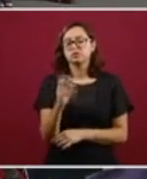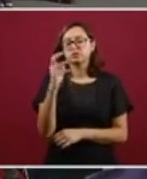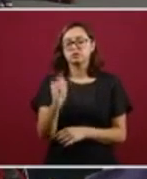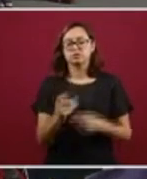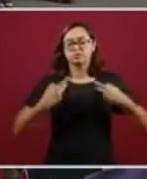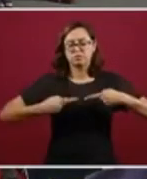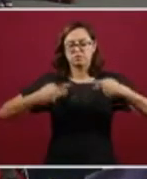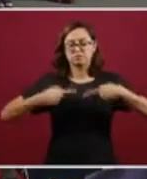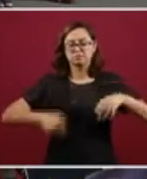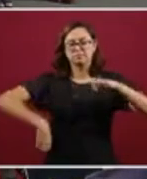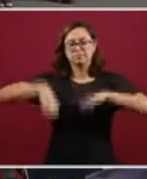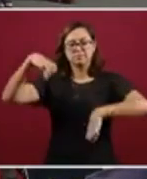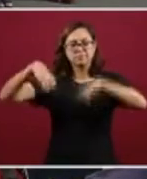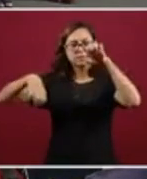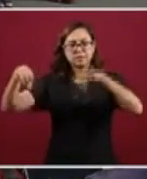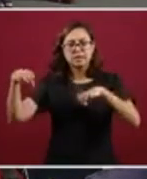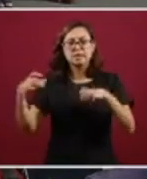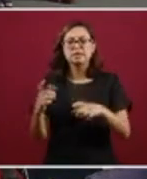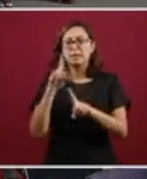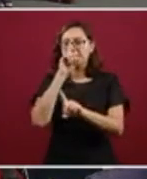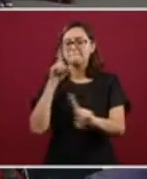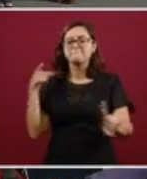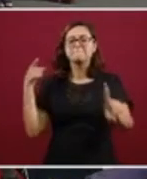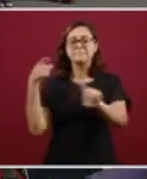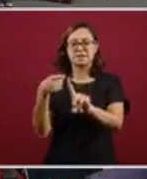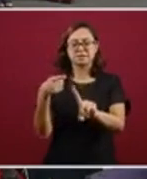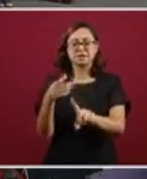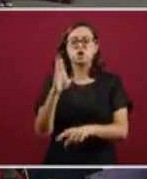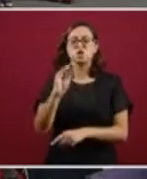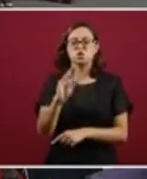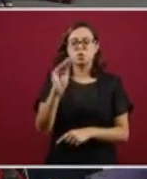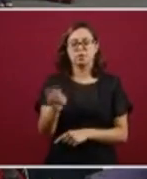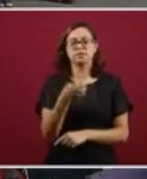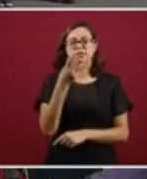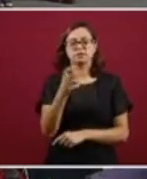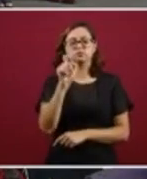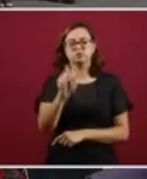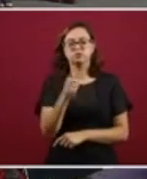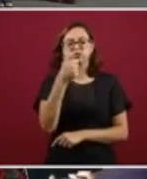a 120.000 millones de pesos y para el año entrante se alcanzarán los